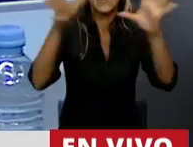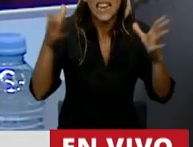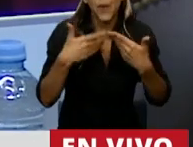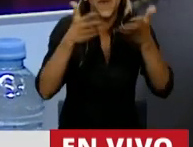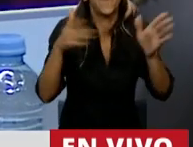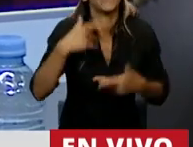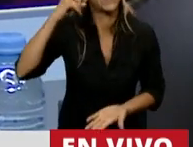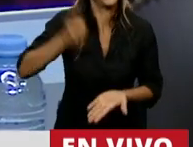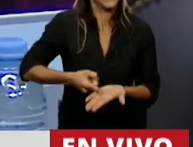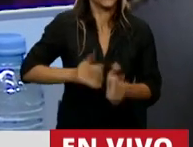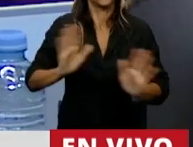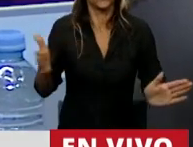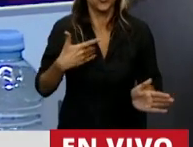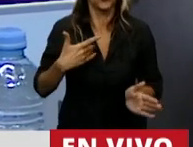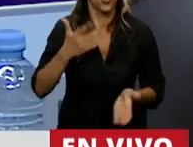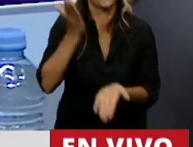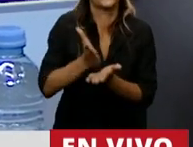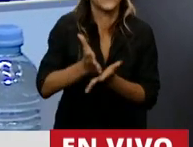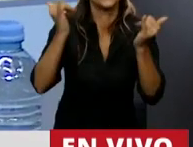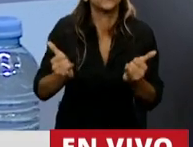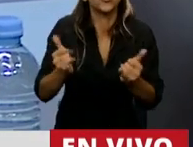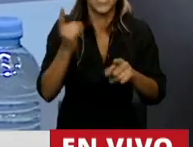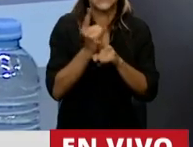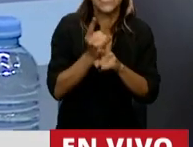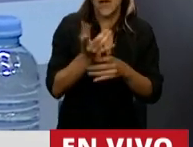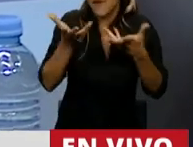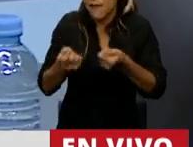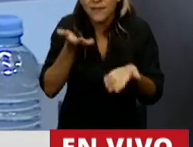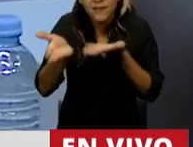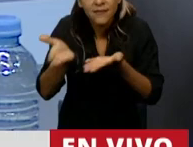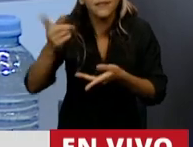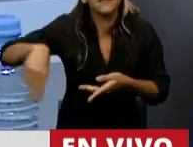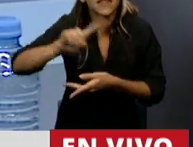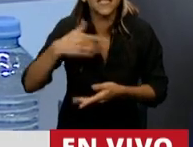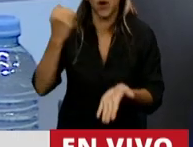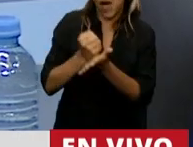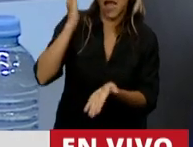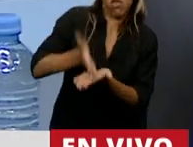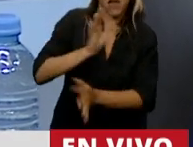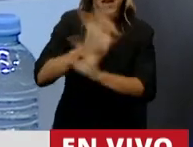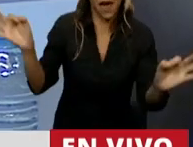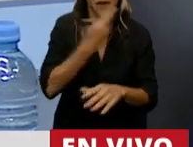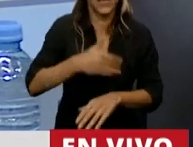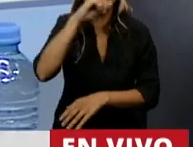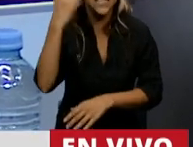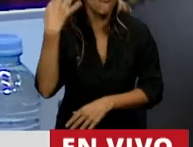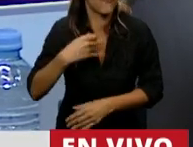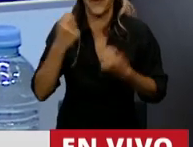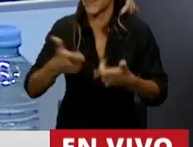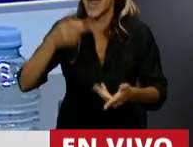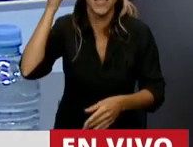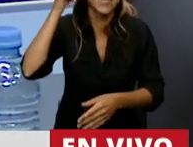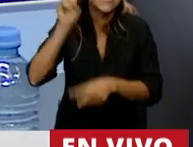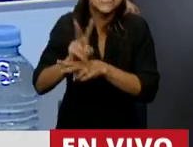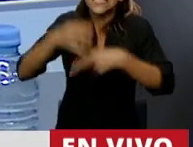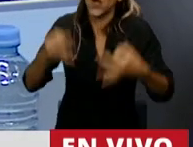y educadas para poder decidir y asistidas sin prejuicios ni criminalización por un Estado presente que asegure el acceso a la salud